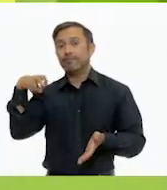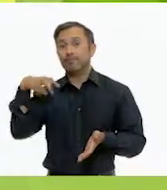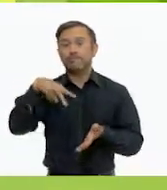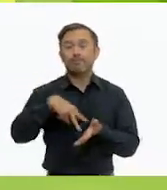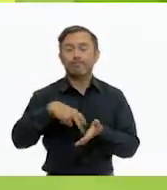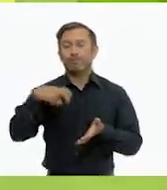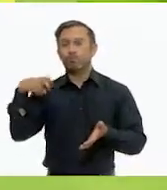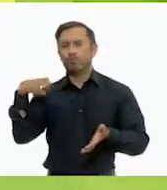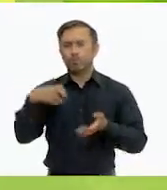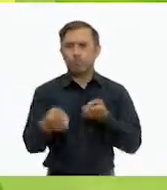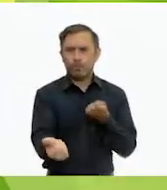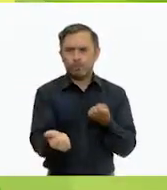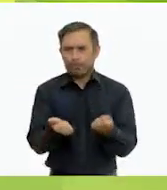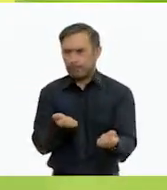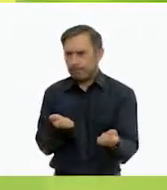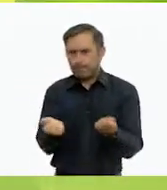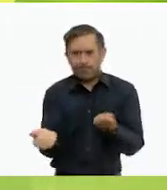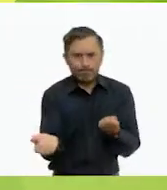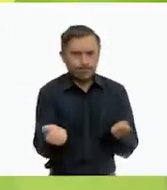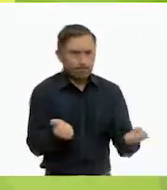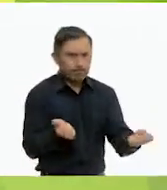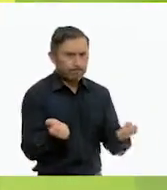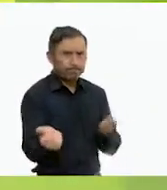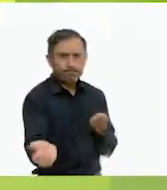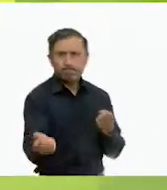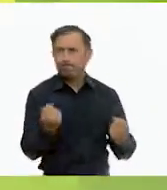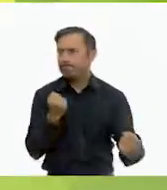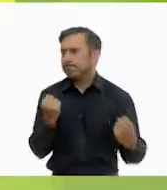Y ejercitarse.